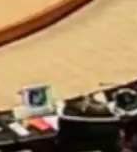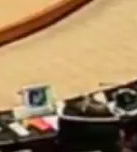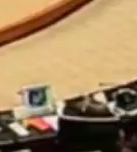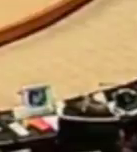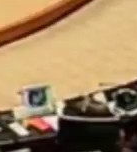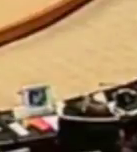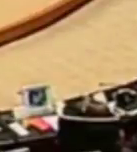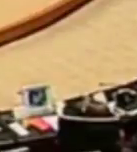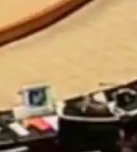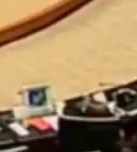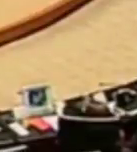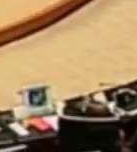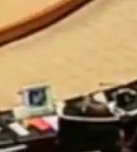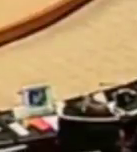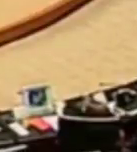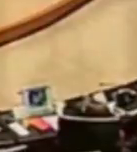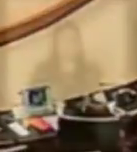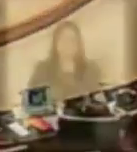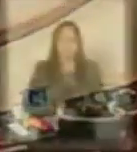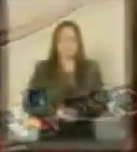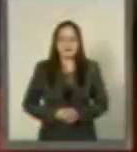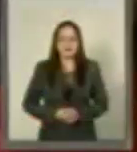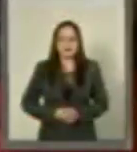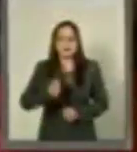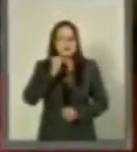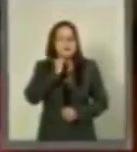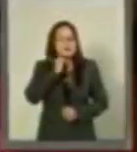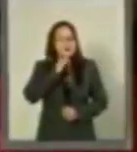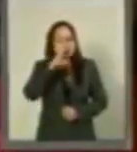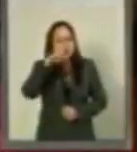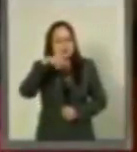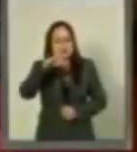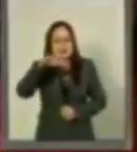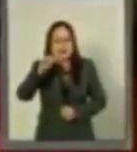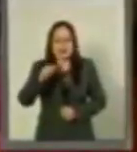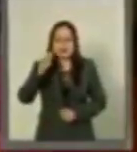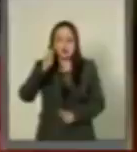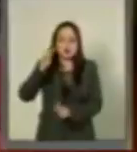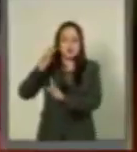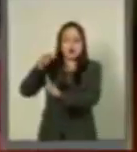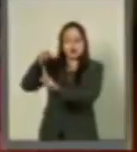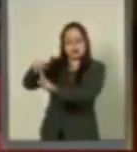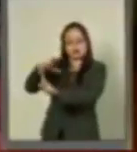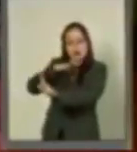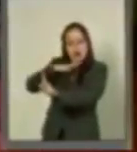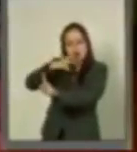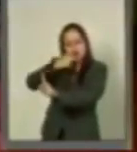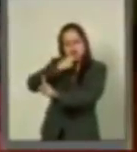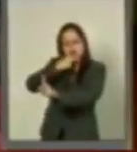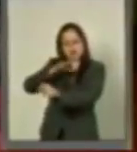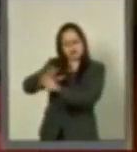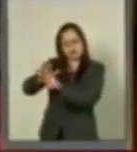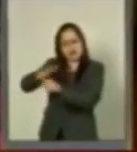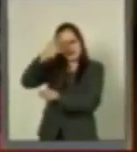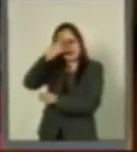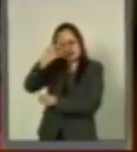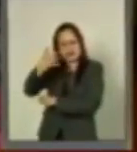Siempre, como todas y a todos, reconocido al senador Encinas como un hombre serio y